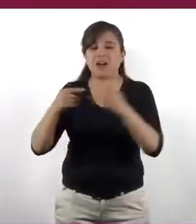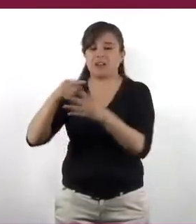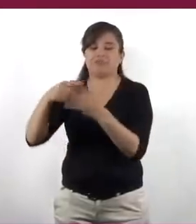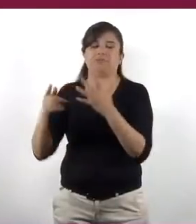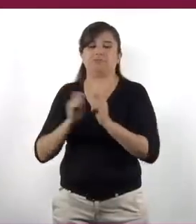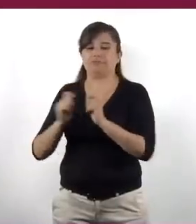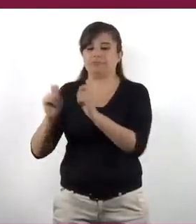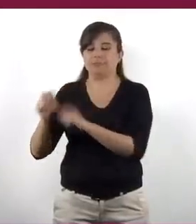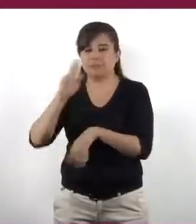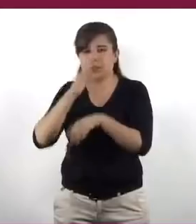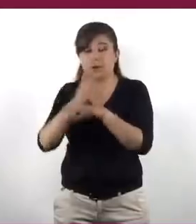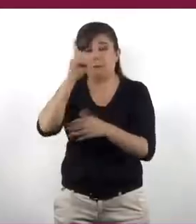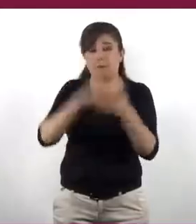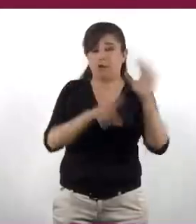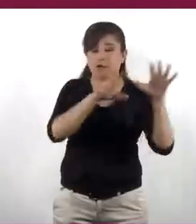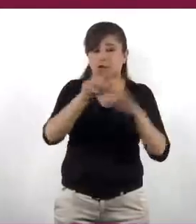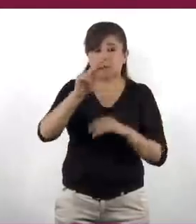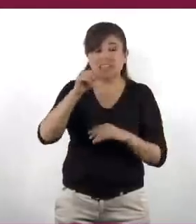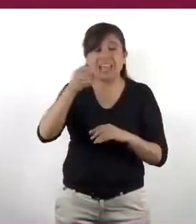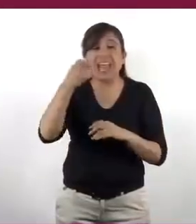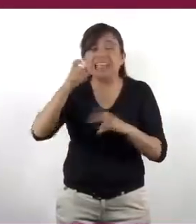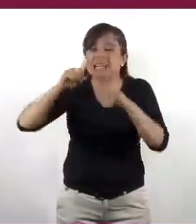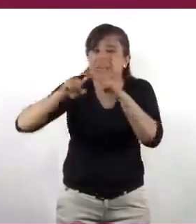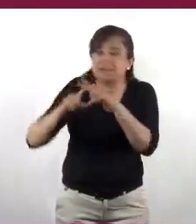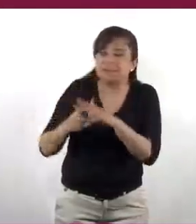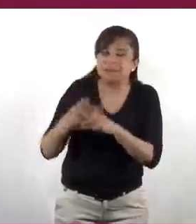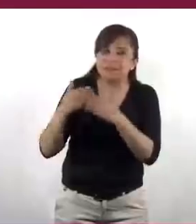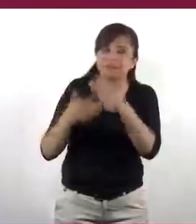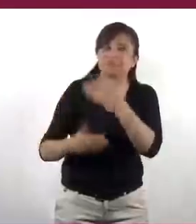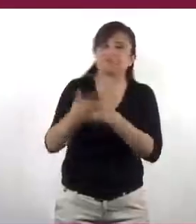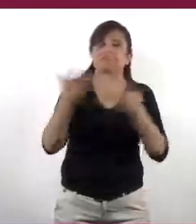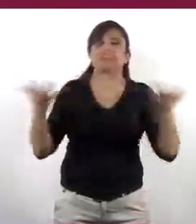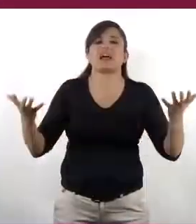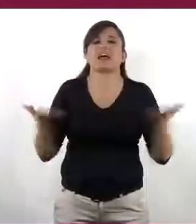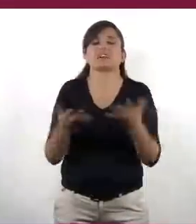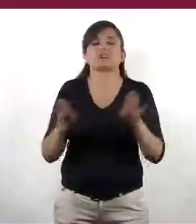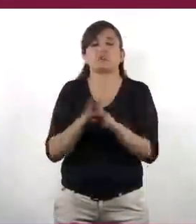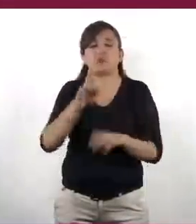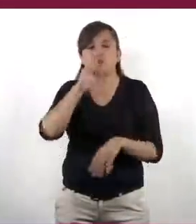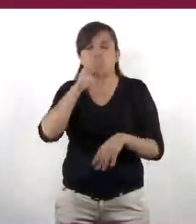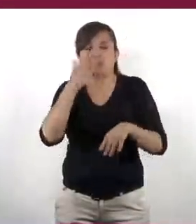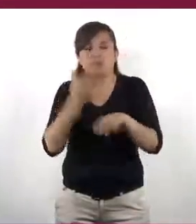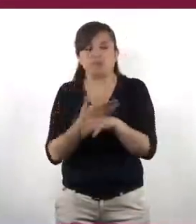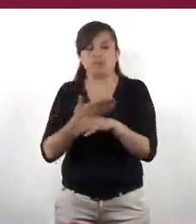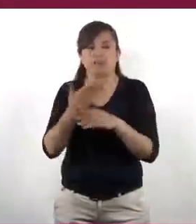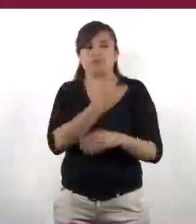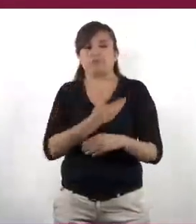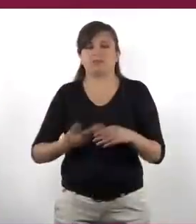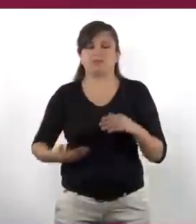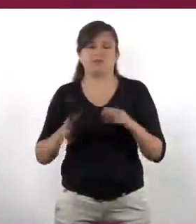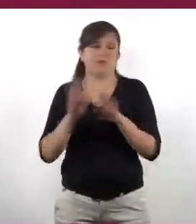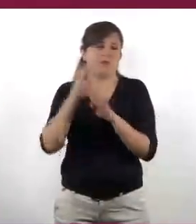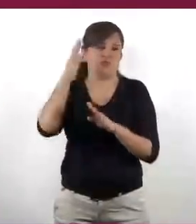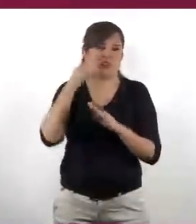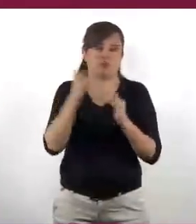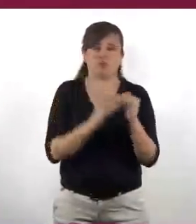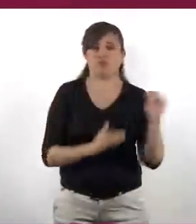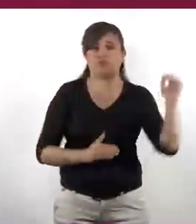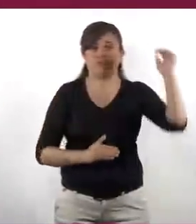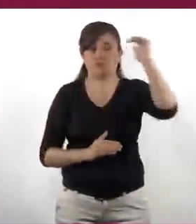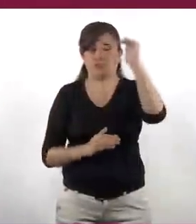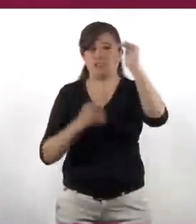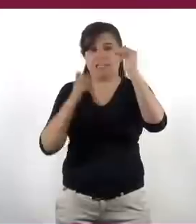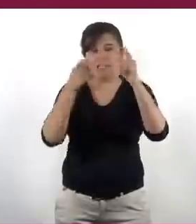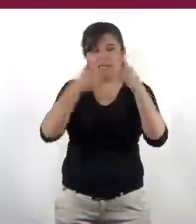partir de 1786 quienes van a ejercer las funciones del Ejecutivo en su territorio. Con